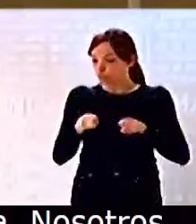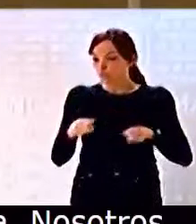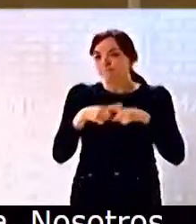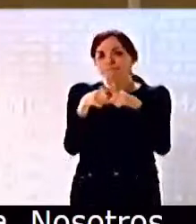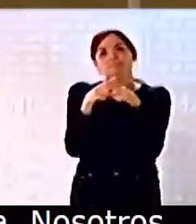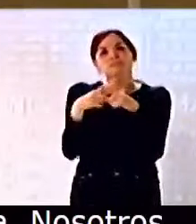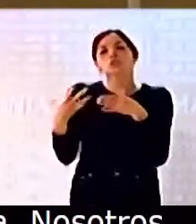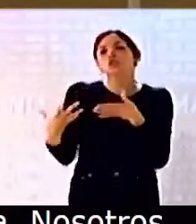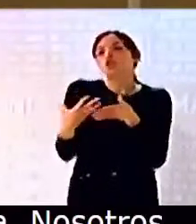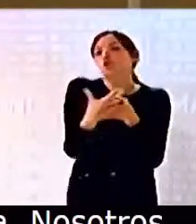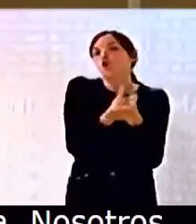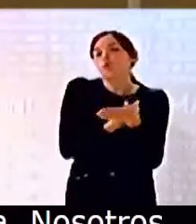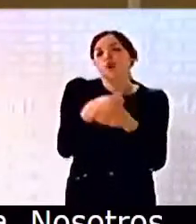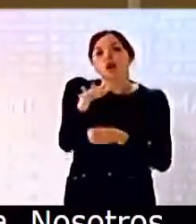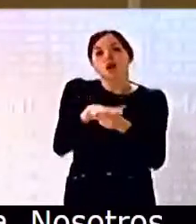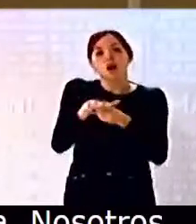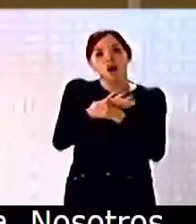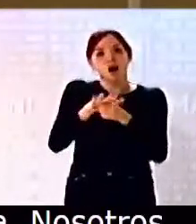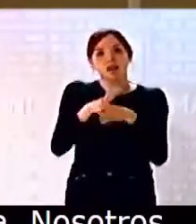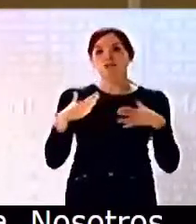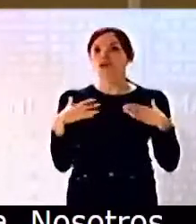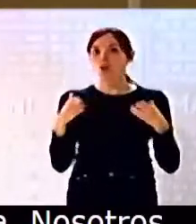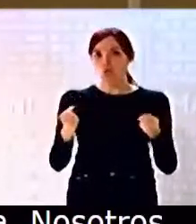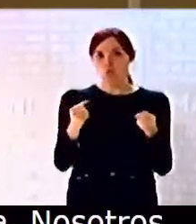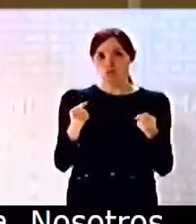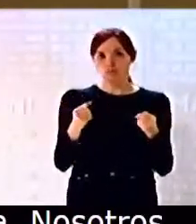áreas de salud.